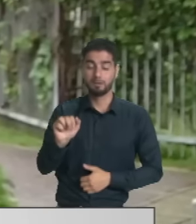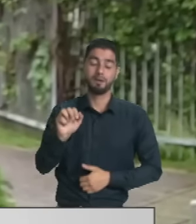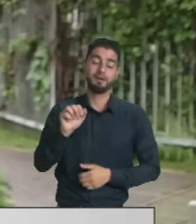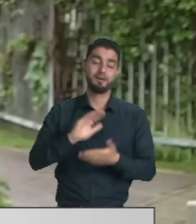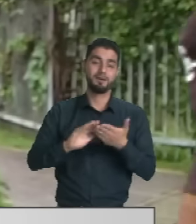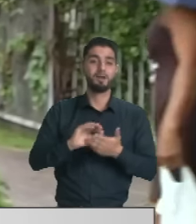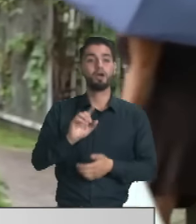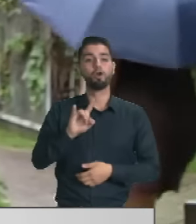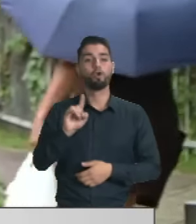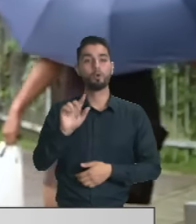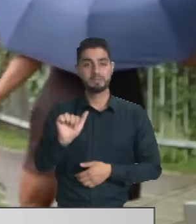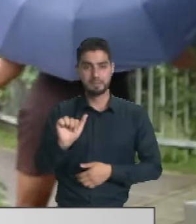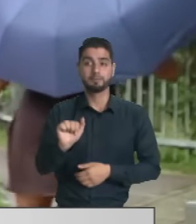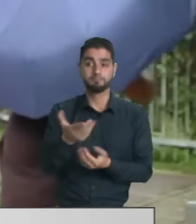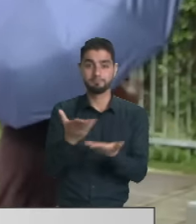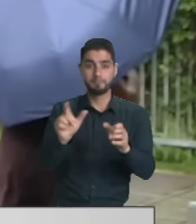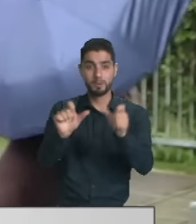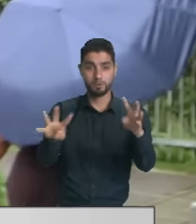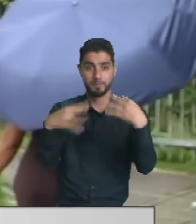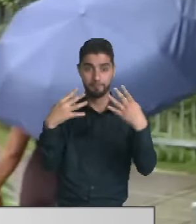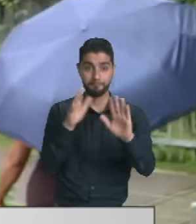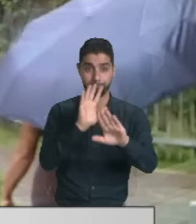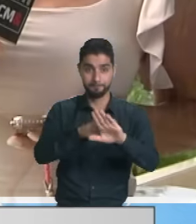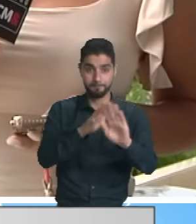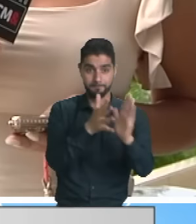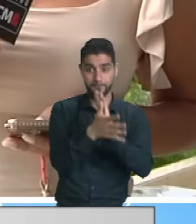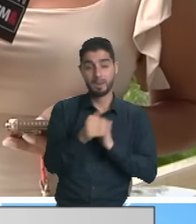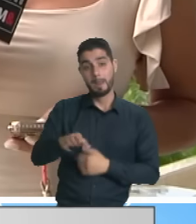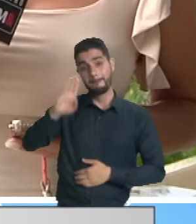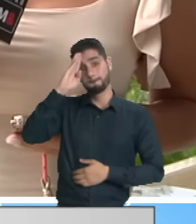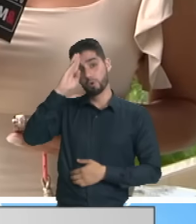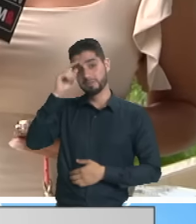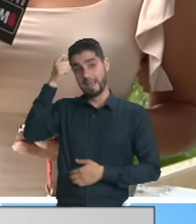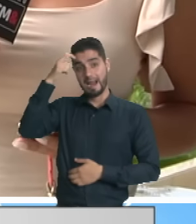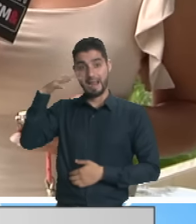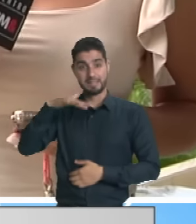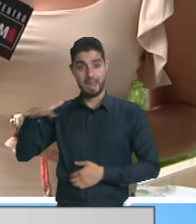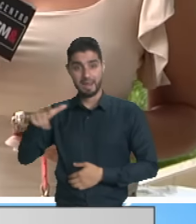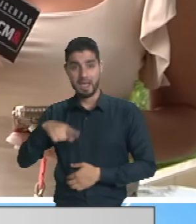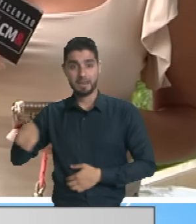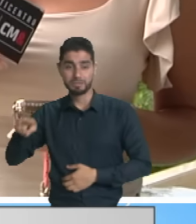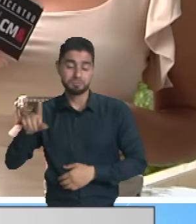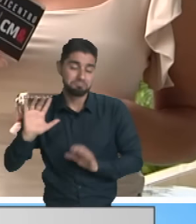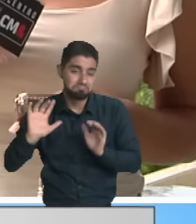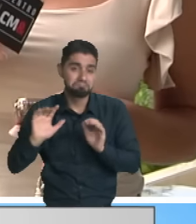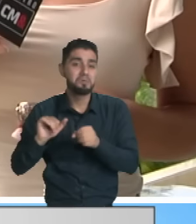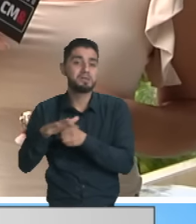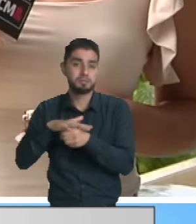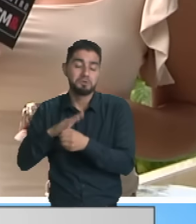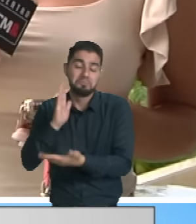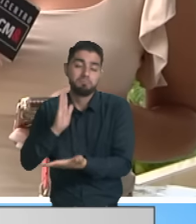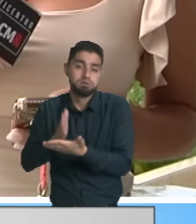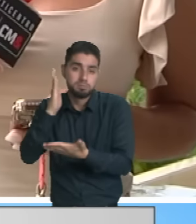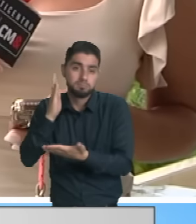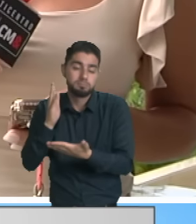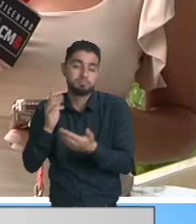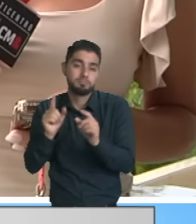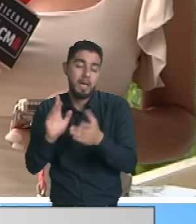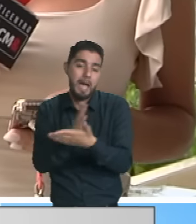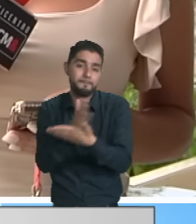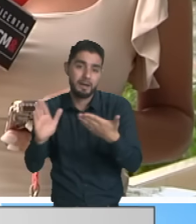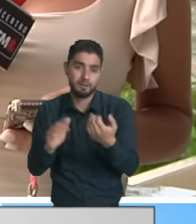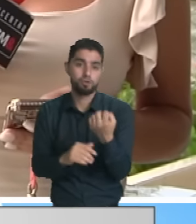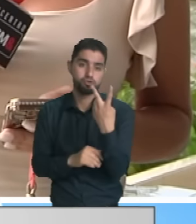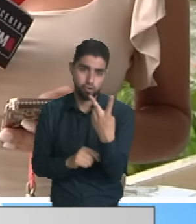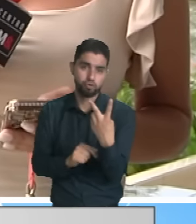Han señalado la Policía Metropolitana de Cartagena que estos casos se registran de manera aislada. El primer caso se trata